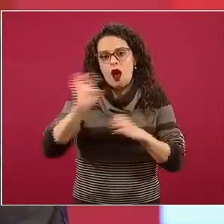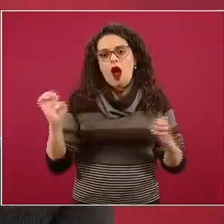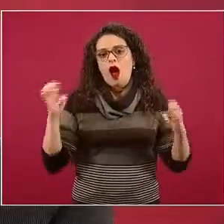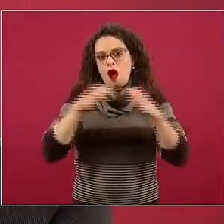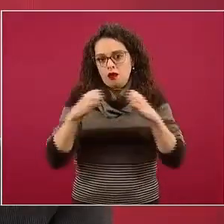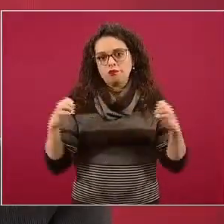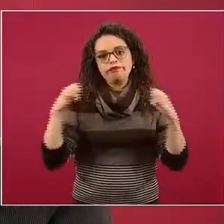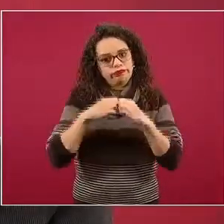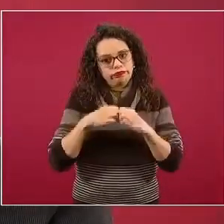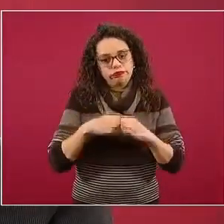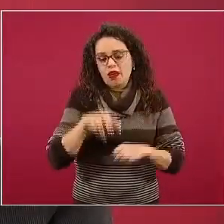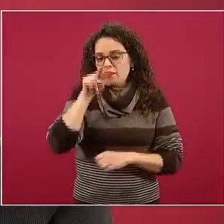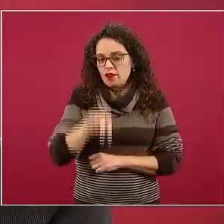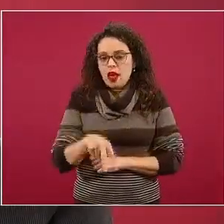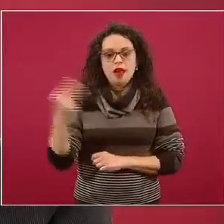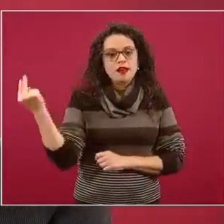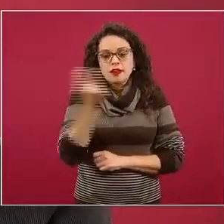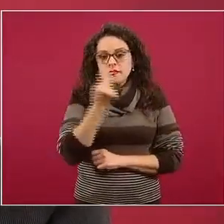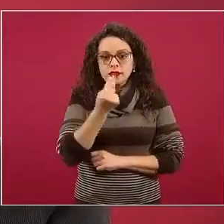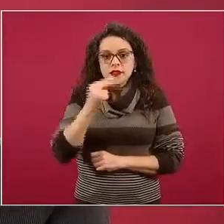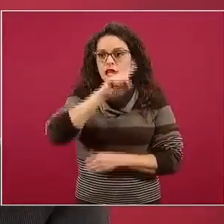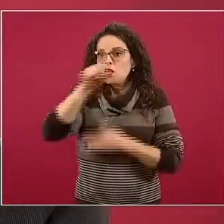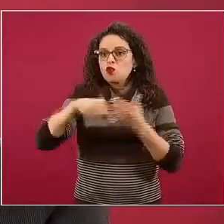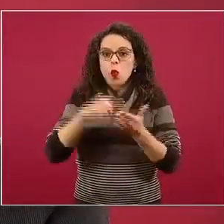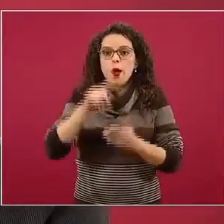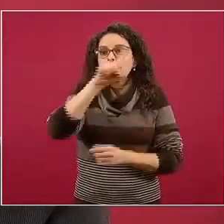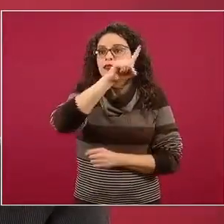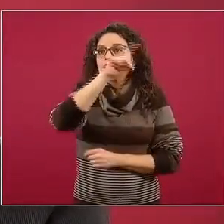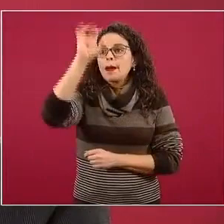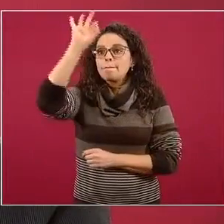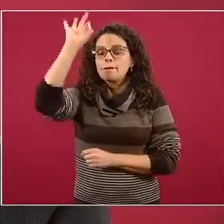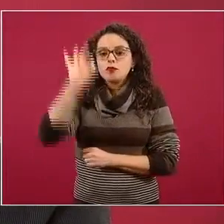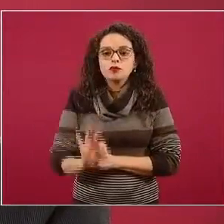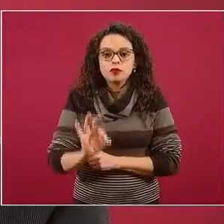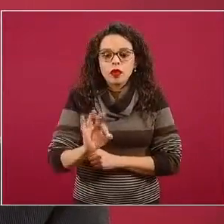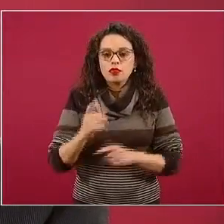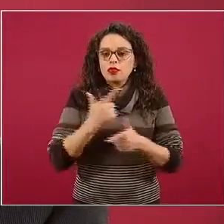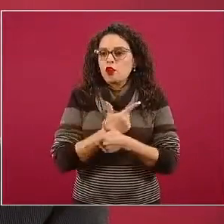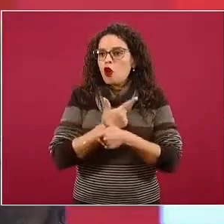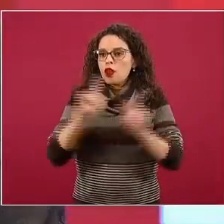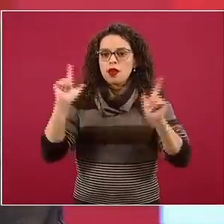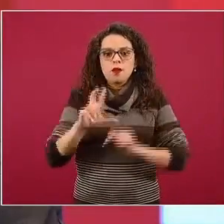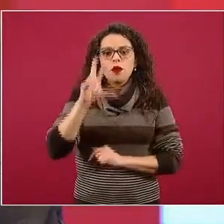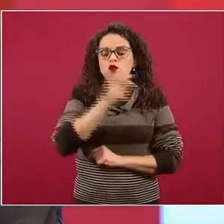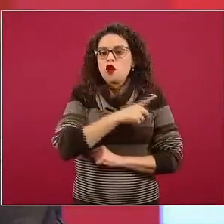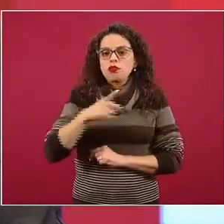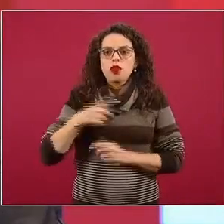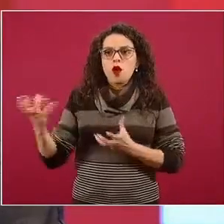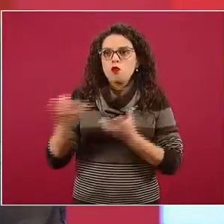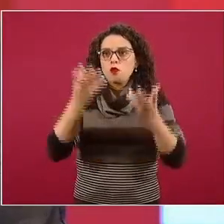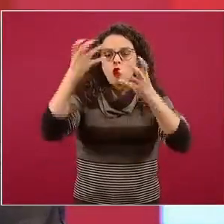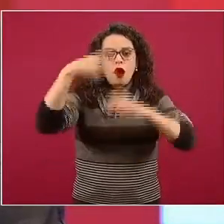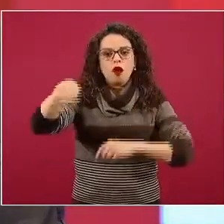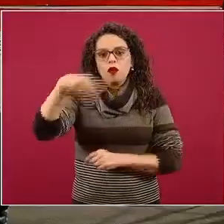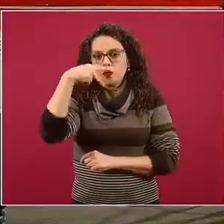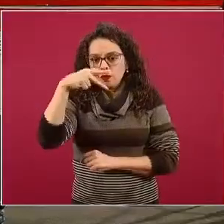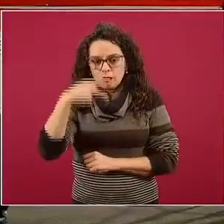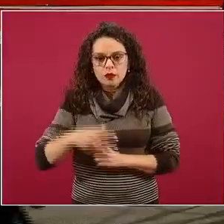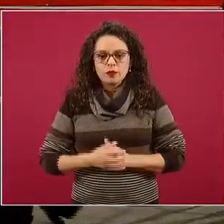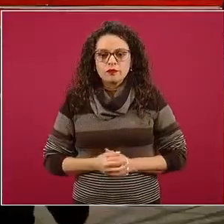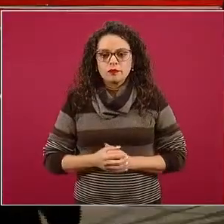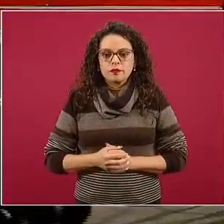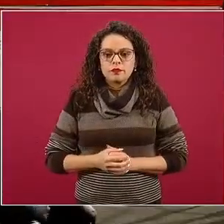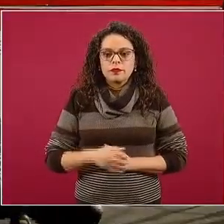necesitamos espacios 100% absolutamente libres de cualquier humo de tabaco, no solo el de combustión, también